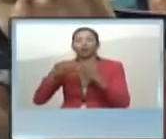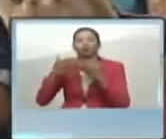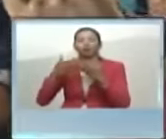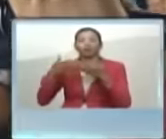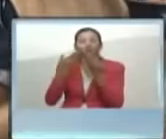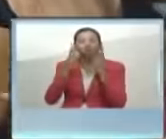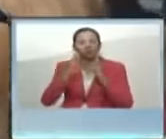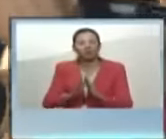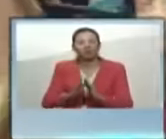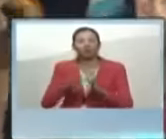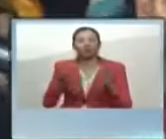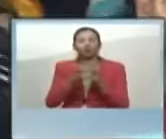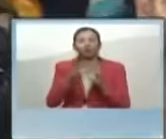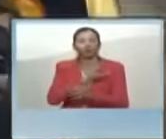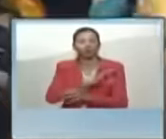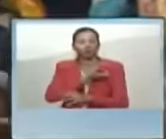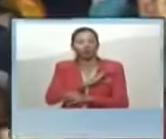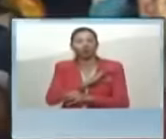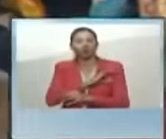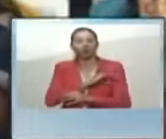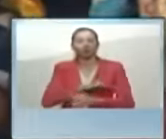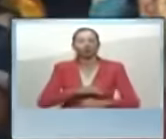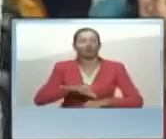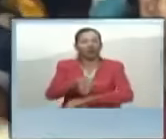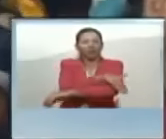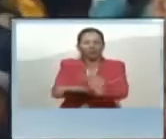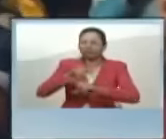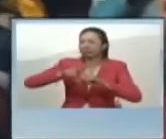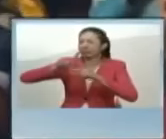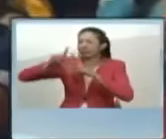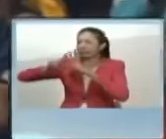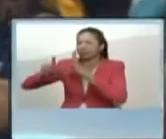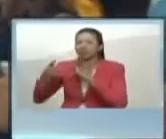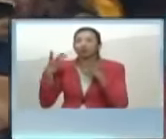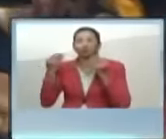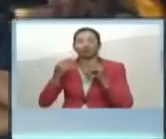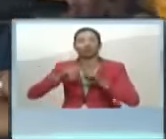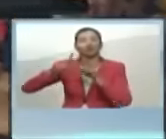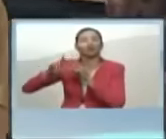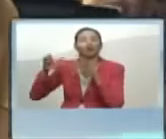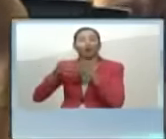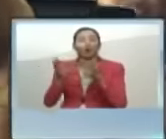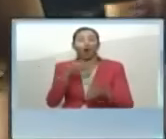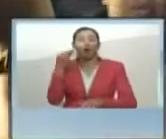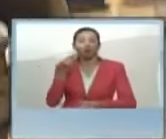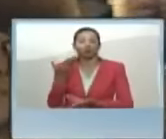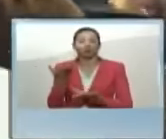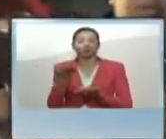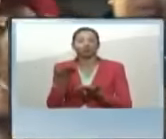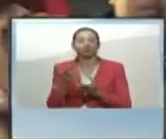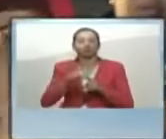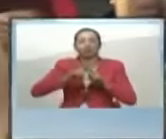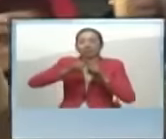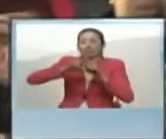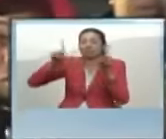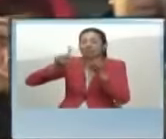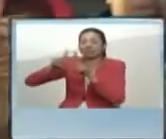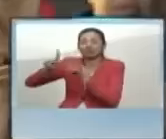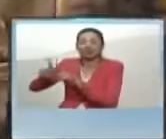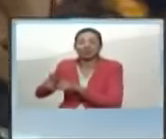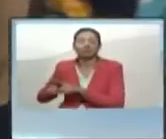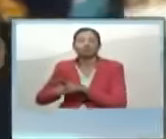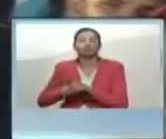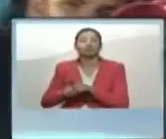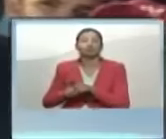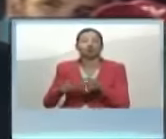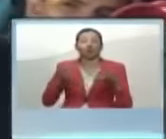los movimientos sociales, los movimientos urbanos, el otro beta, etcétera, etcétera, etcétera. Y bueno, en base a esa gran diversidad, digámoslo así,